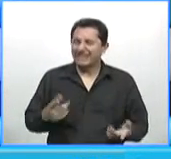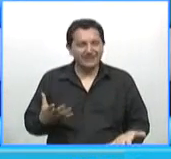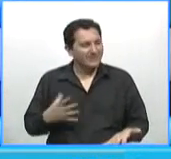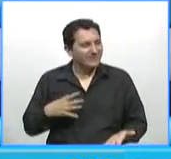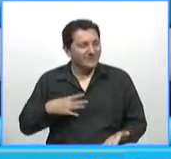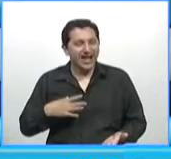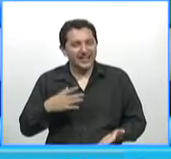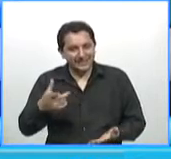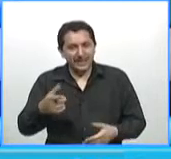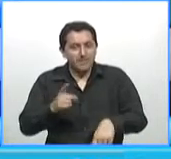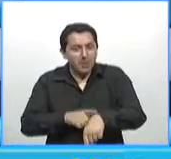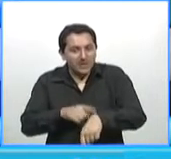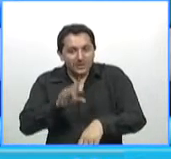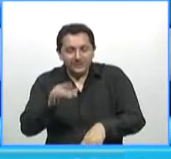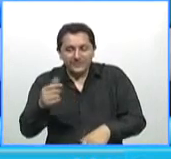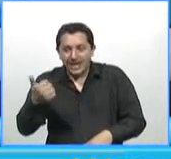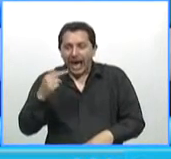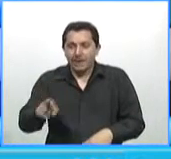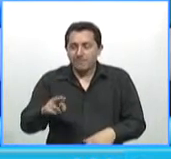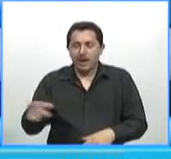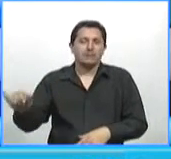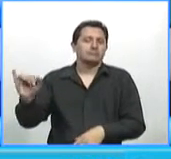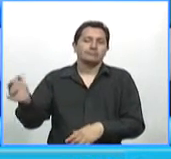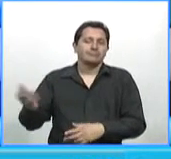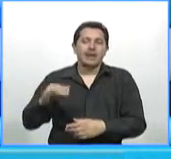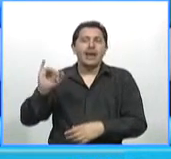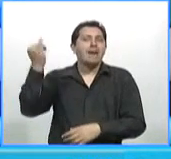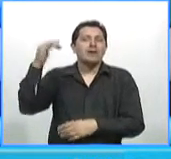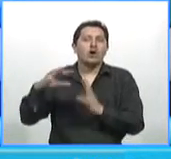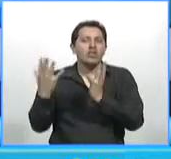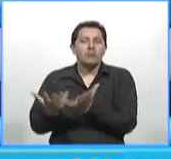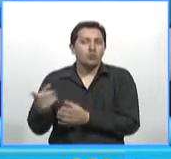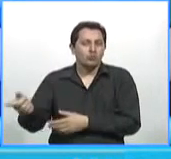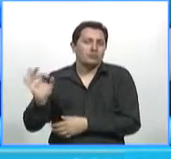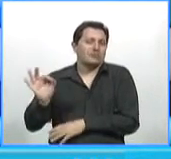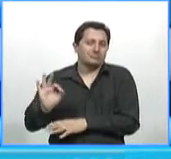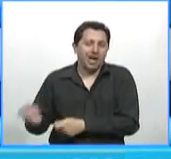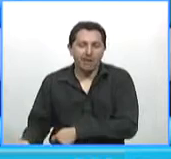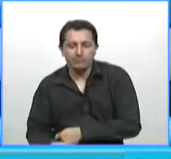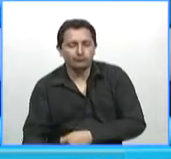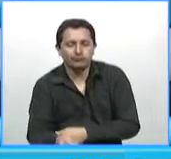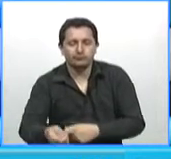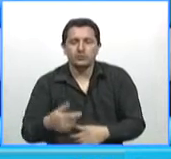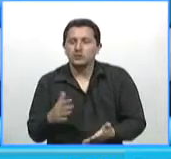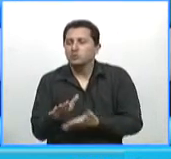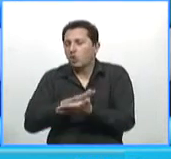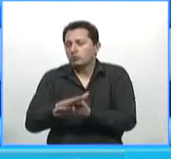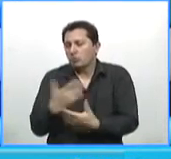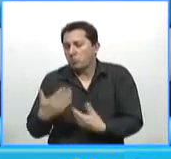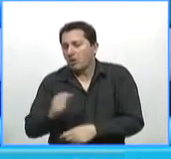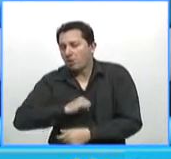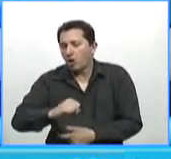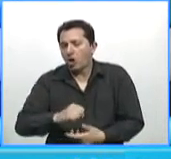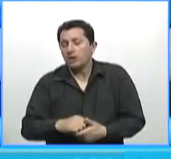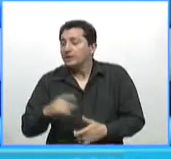faltaba lucha en esos momentos difíciles donde vos sabías que al mejor del mundo le das la pelota y te soluciona cualquier situación, donde también ella es una persona